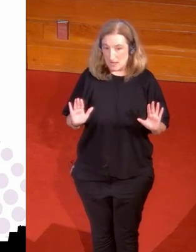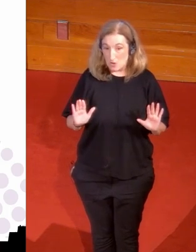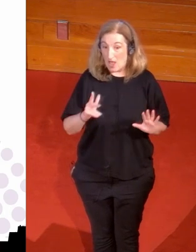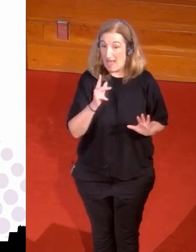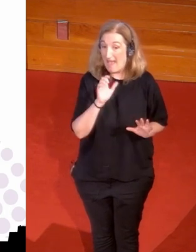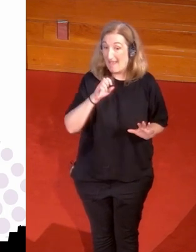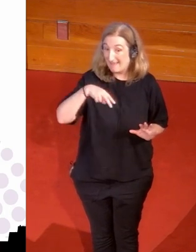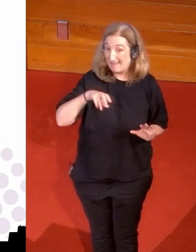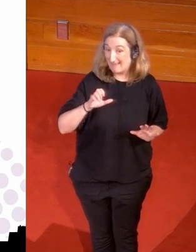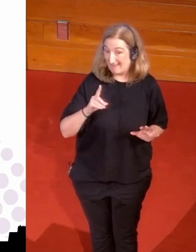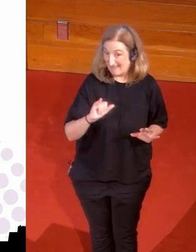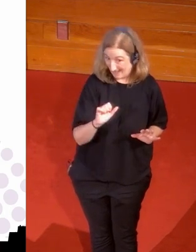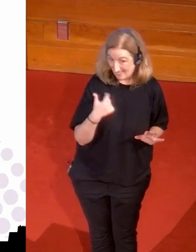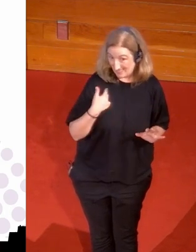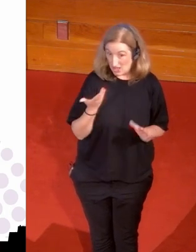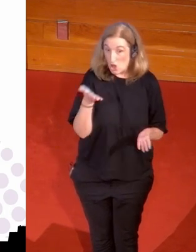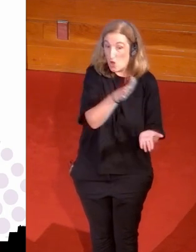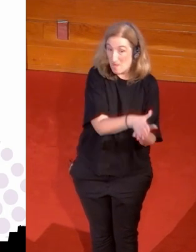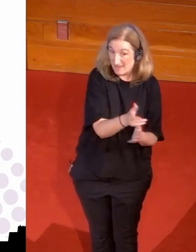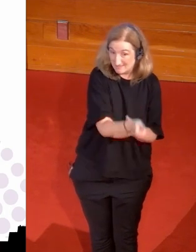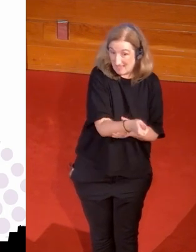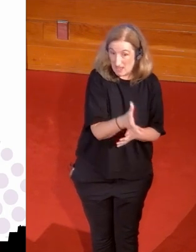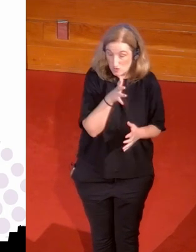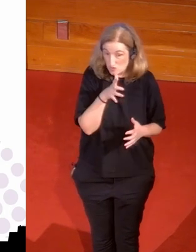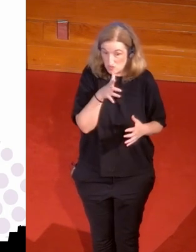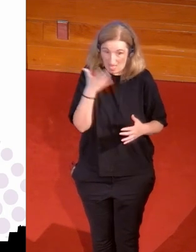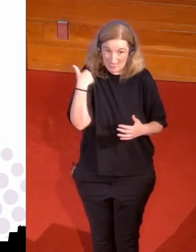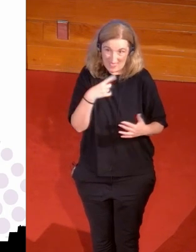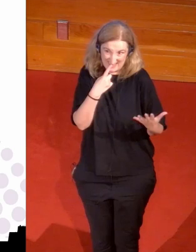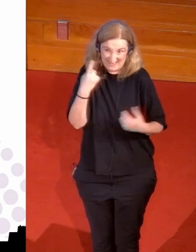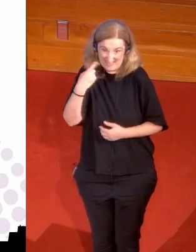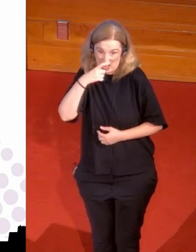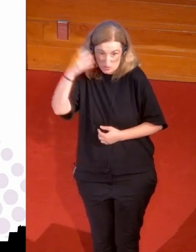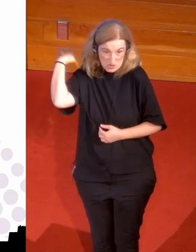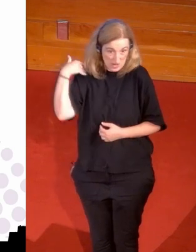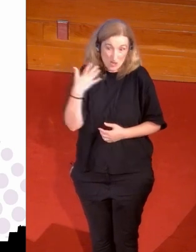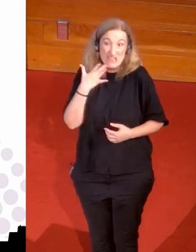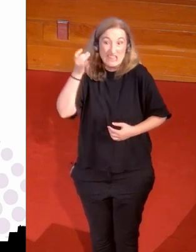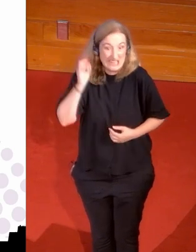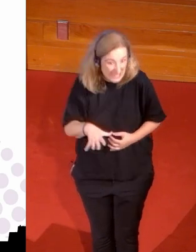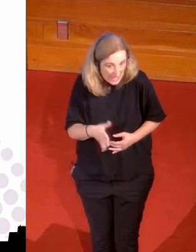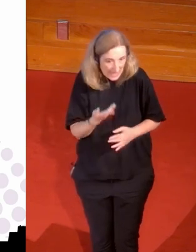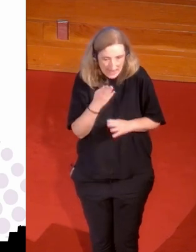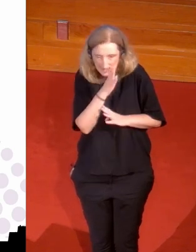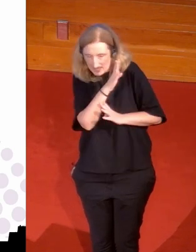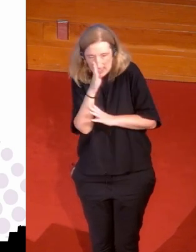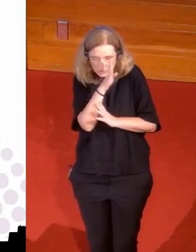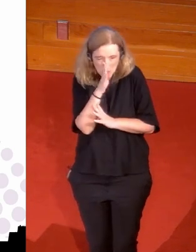lo mataron cuando yo nací hace 61 años y a día de hoy todavía no sabemos quién estaba detrás